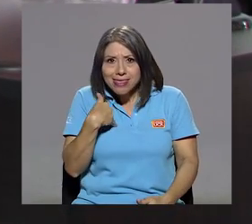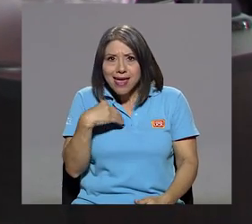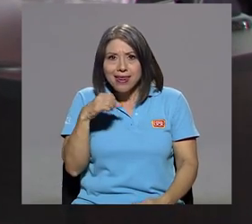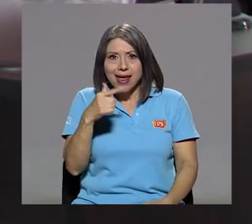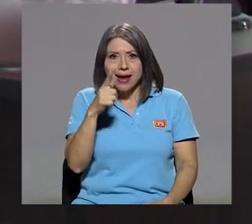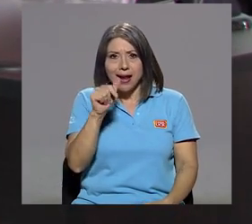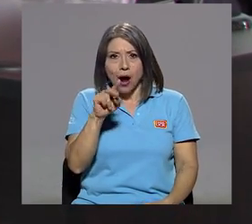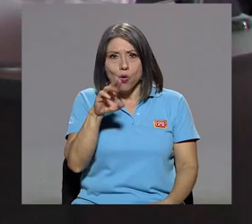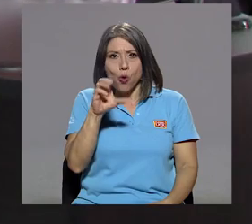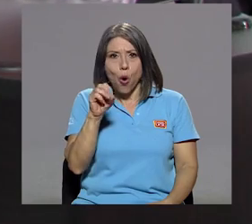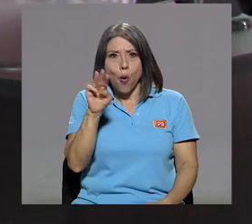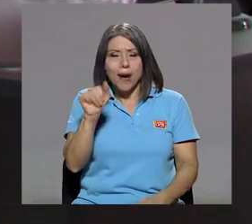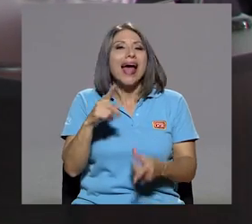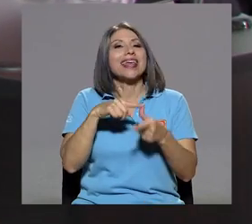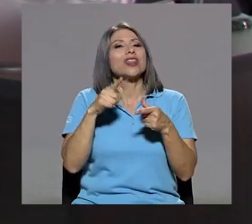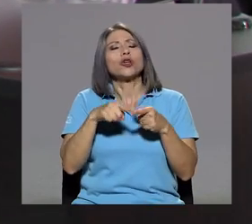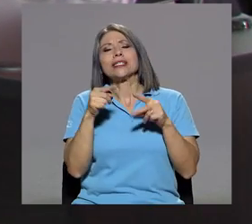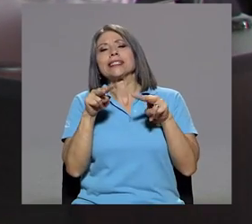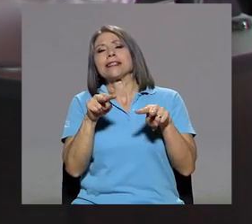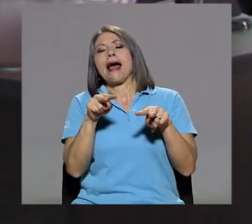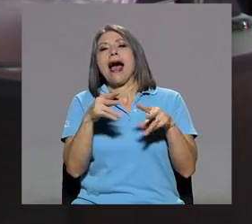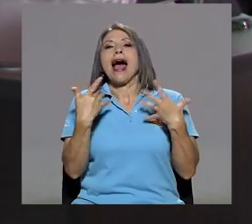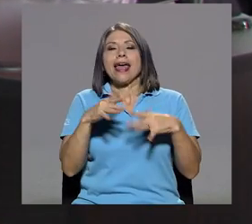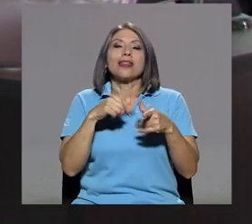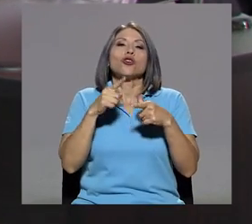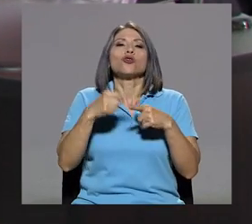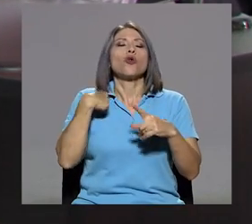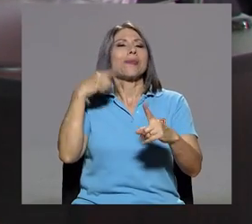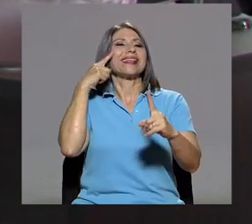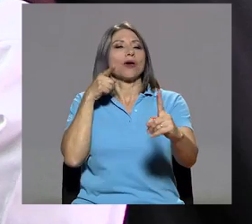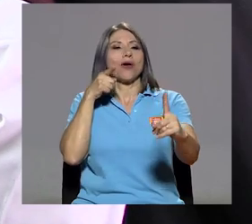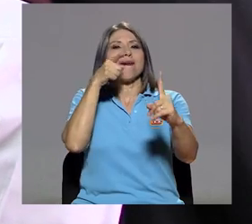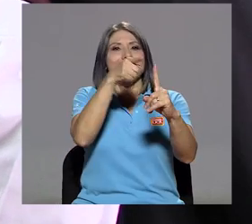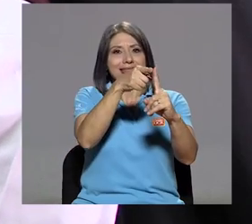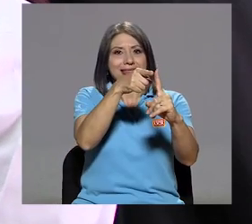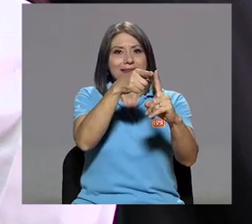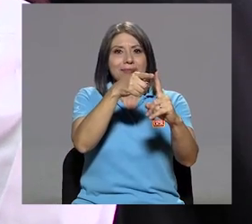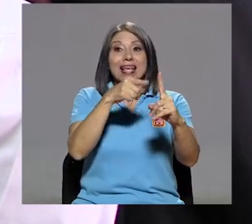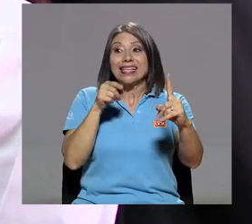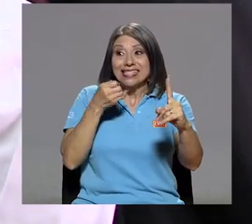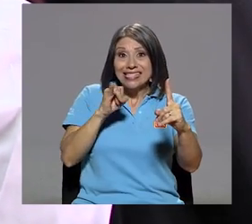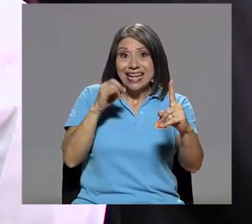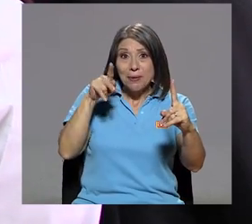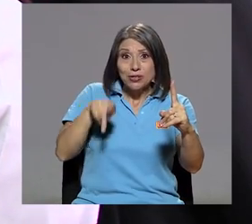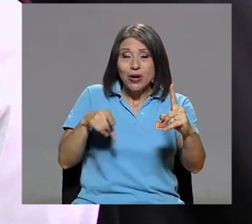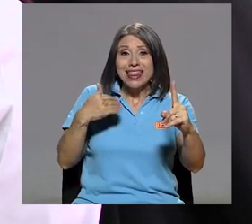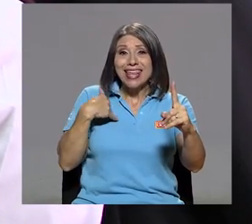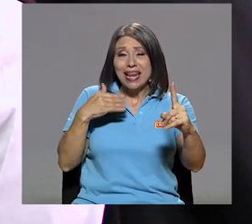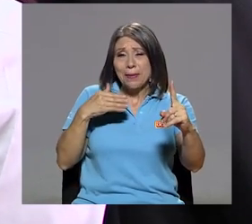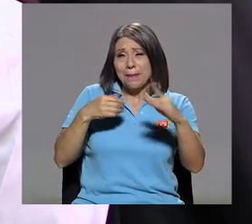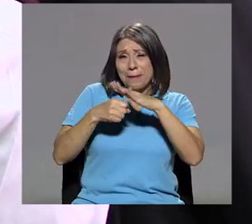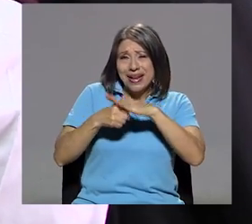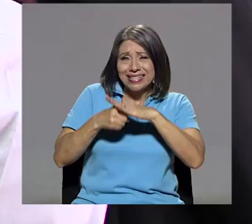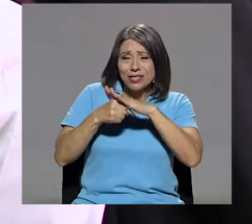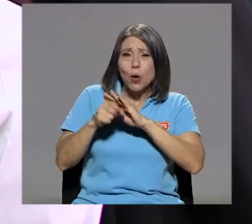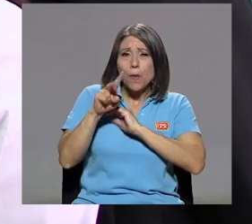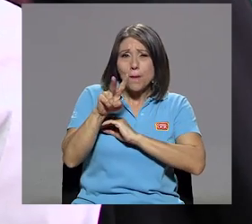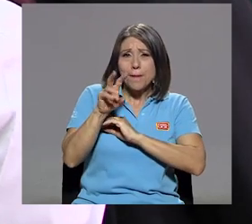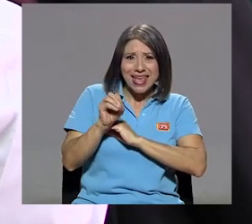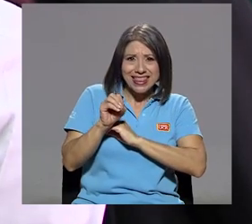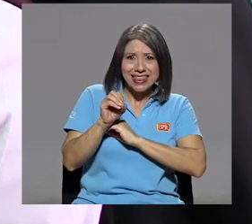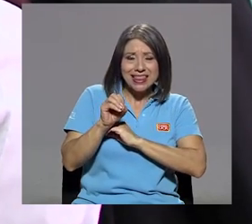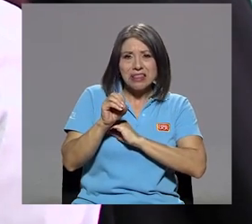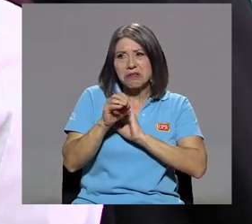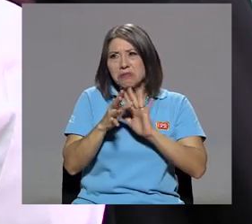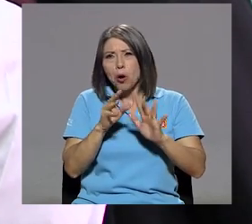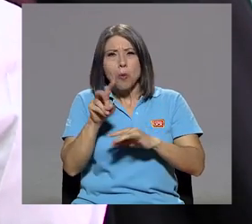es, se pone una meta, digamos, si el paciente tiene, la presión dijimos que era hasta 20, y tiene 24, y ya hemos hecho varias tomas y se